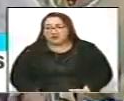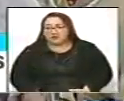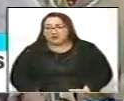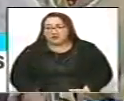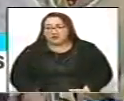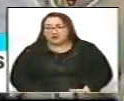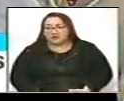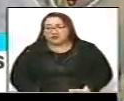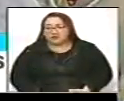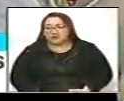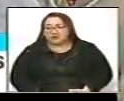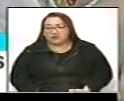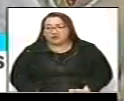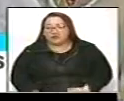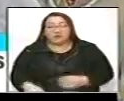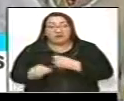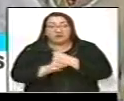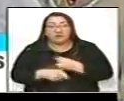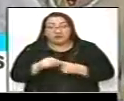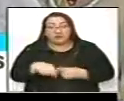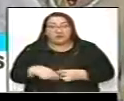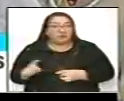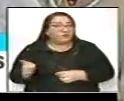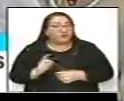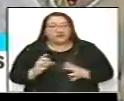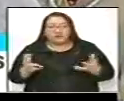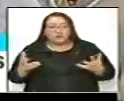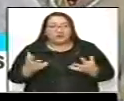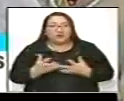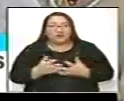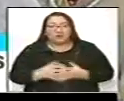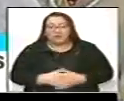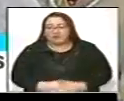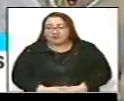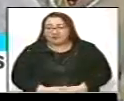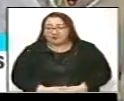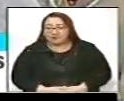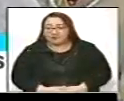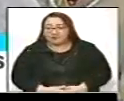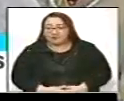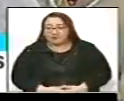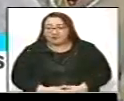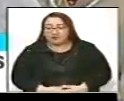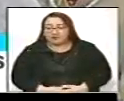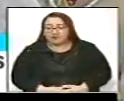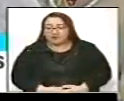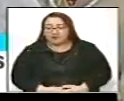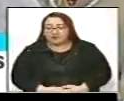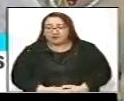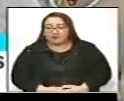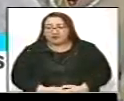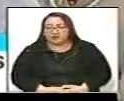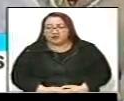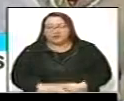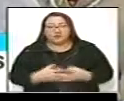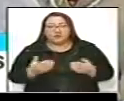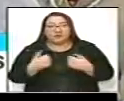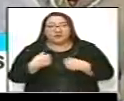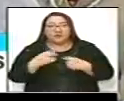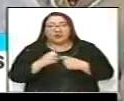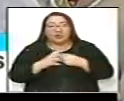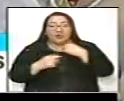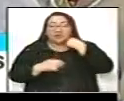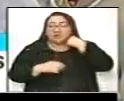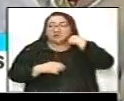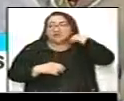opinión. En un país como el nuestro, no reconciliado, en un país donde no tenemos las garantías de